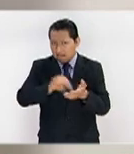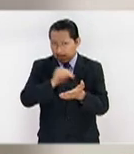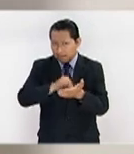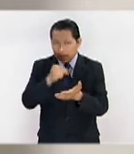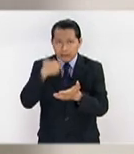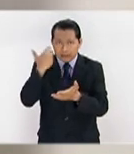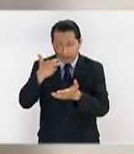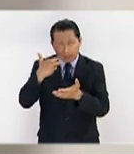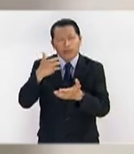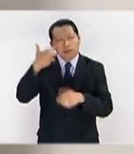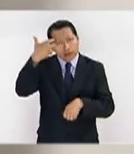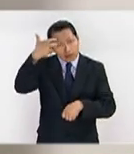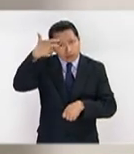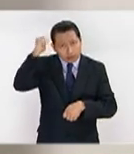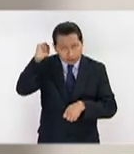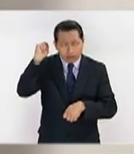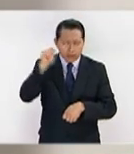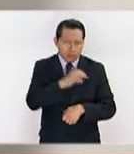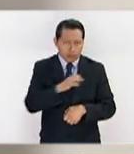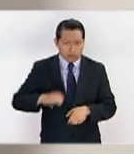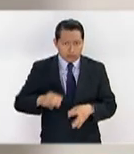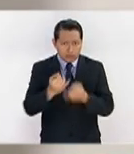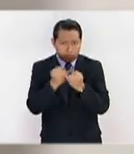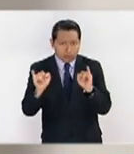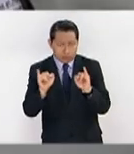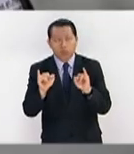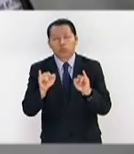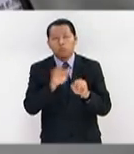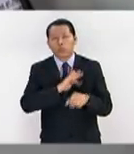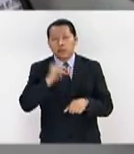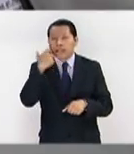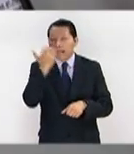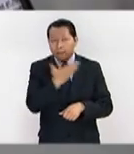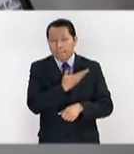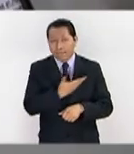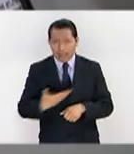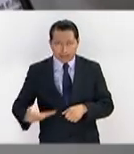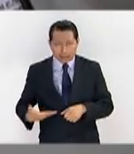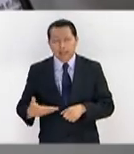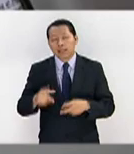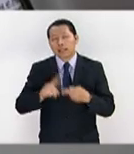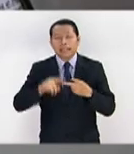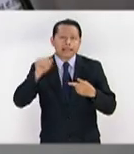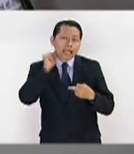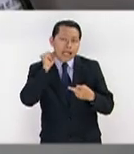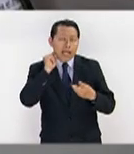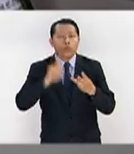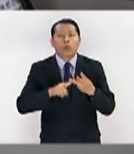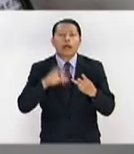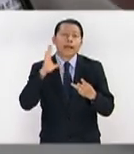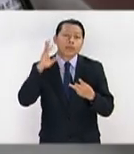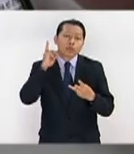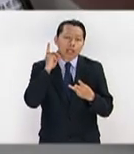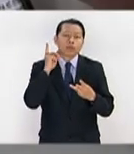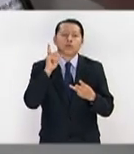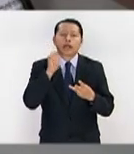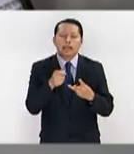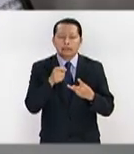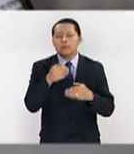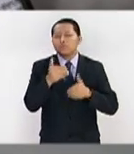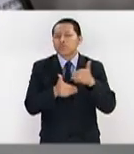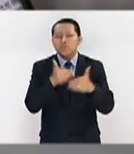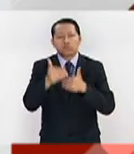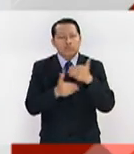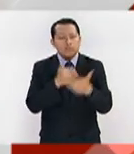aspiran a registrar una candidatura independiente a la presidencia de la República, el Senado o la Cámara de Diputados, avanza como se